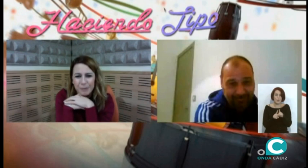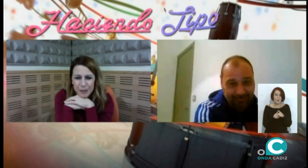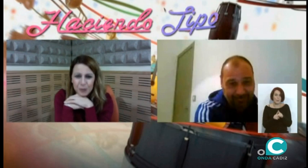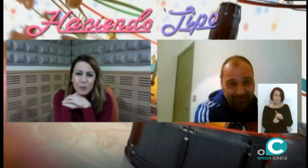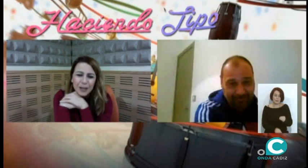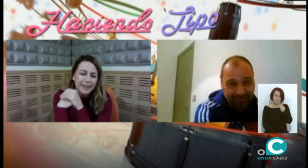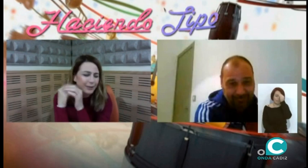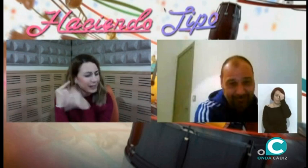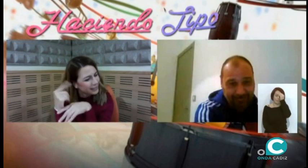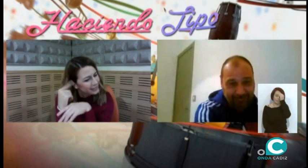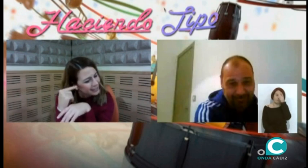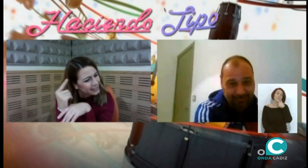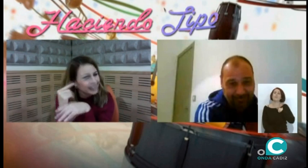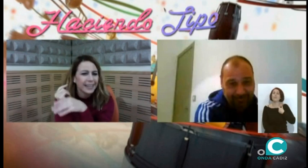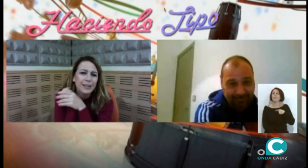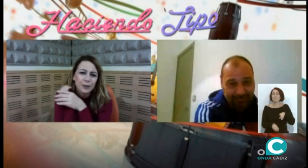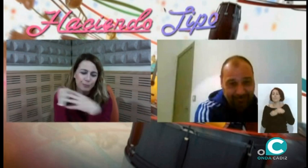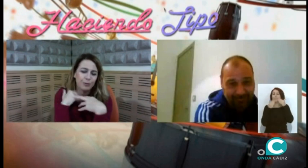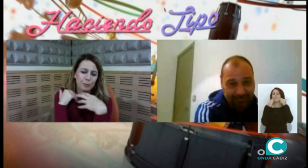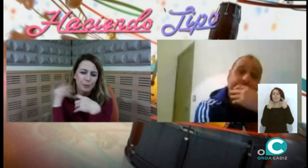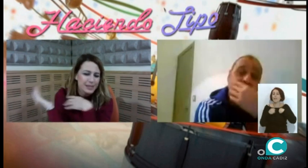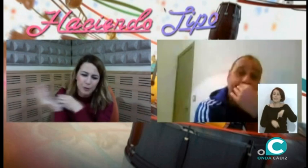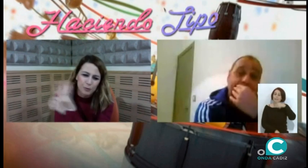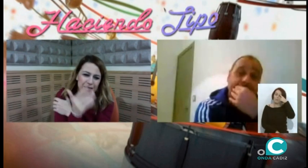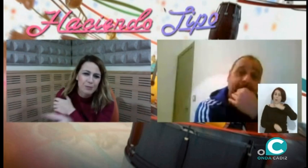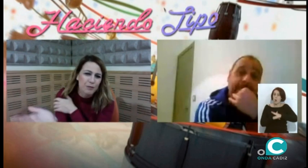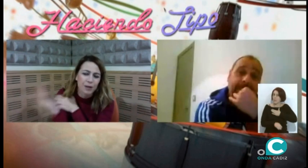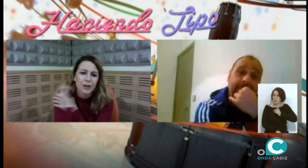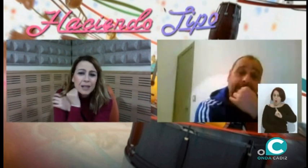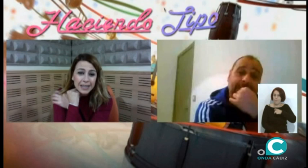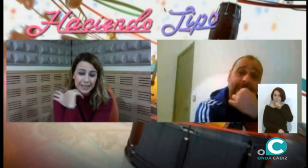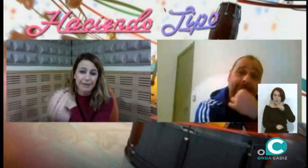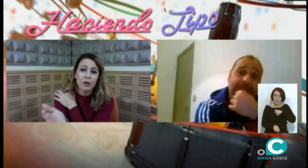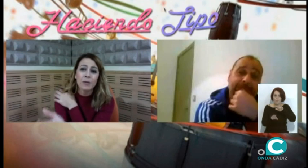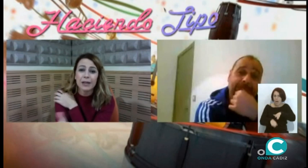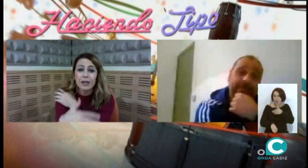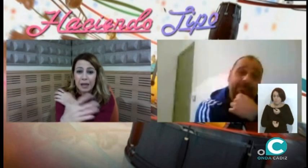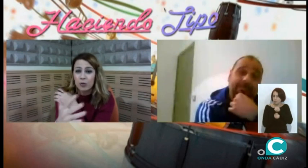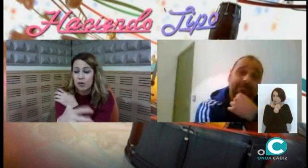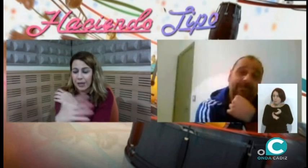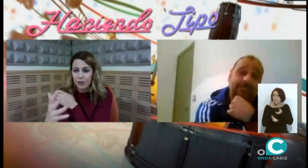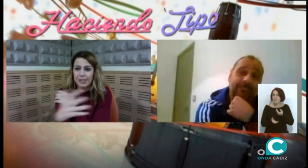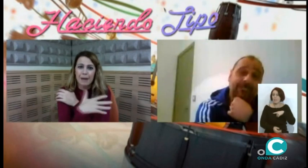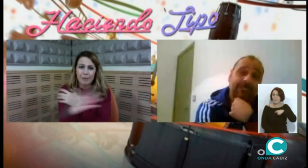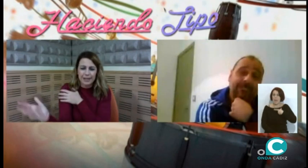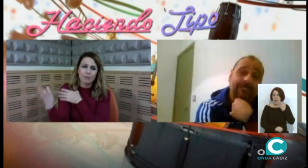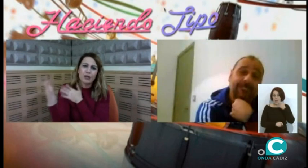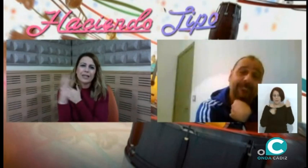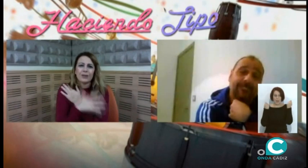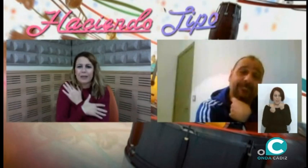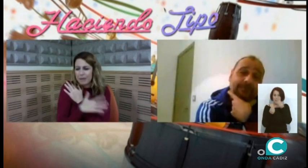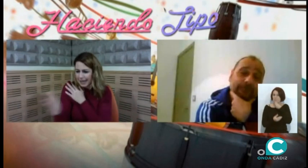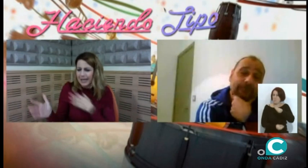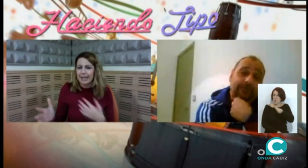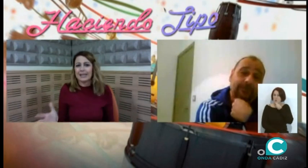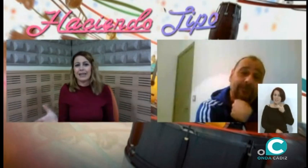y presumo que es de los que se te quedan ahí, no por mí, sino por muchísimos aficionados que te habrán comentado y que incluso has hecho esa campaña tan bonita,